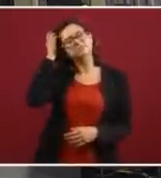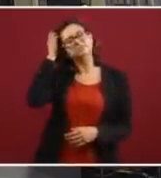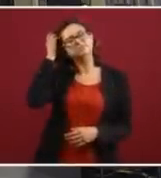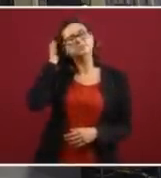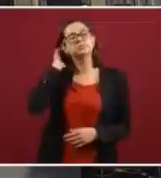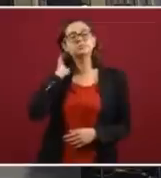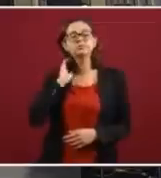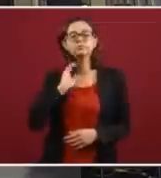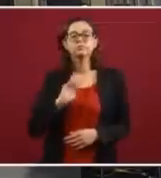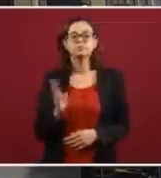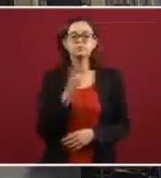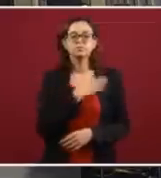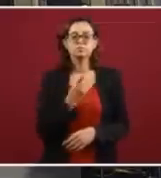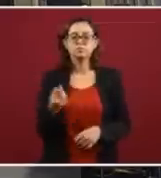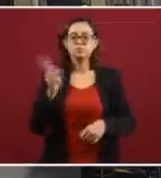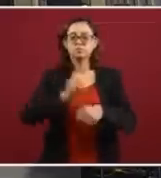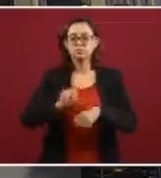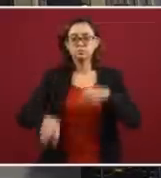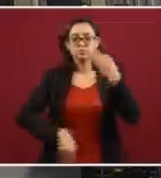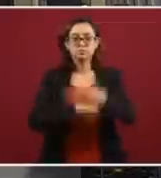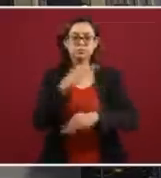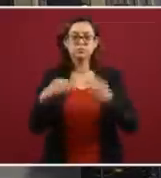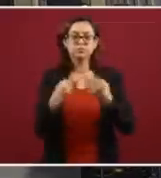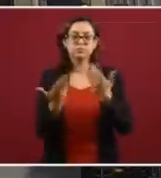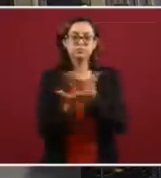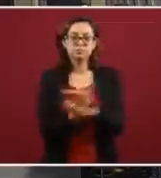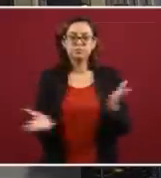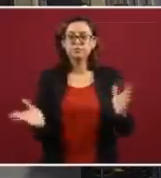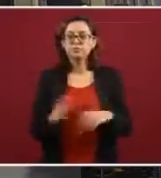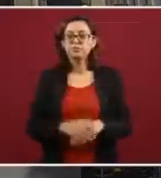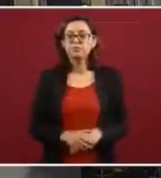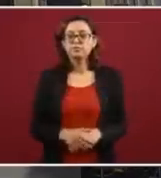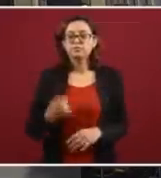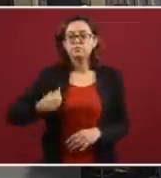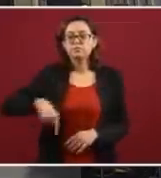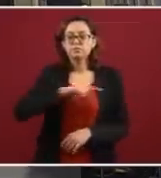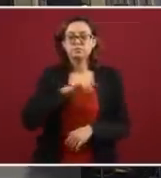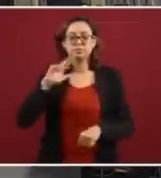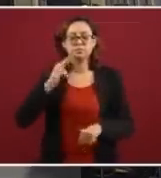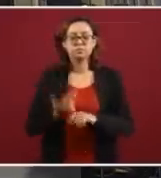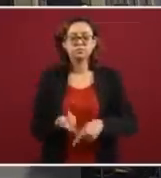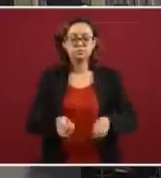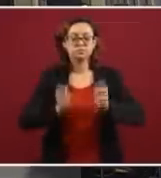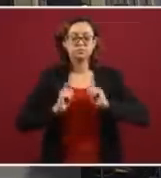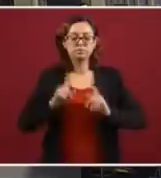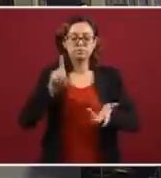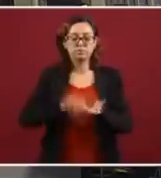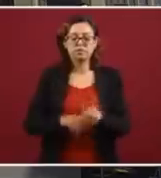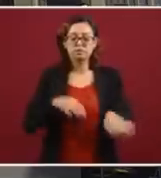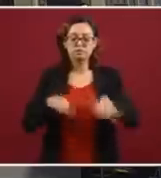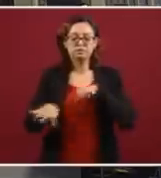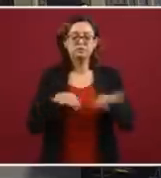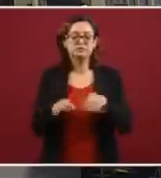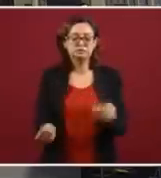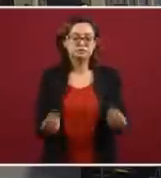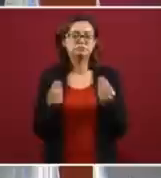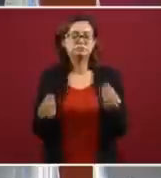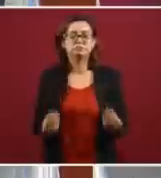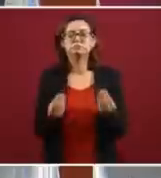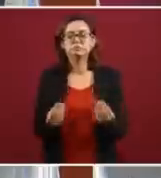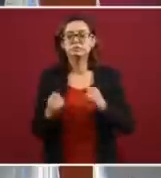Buenos días a todos. Además de las muchas tareas que se realizan en el Gabinete de Seguridad a través de